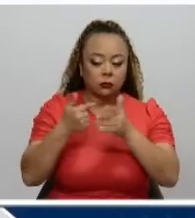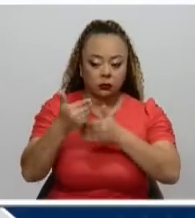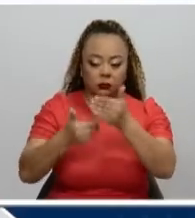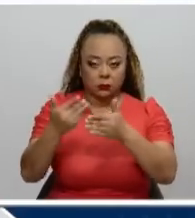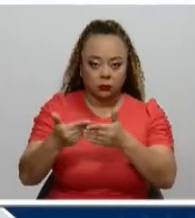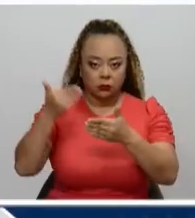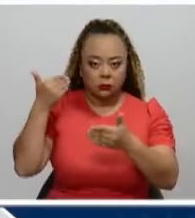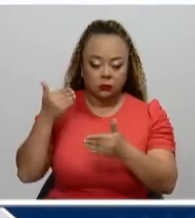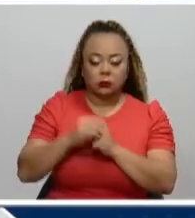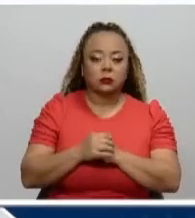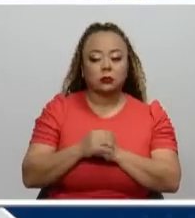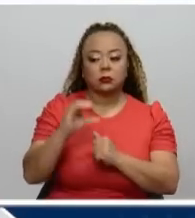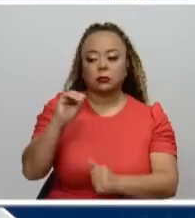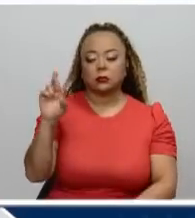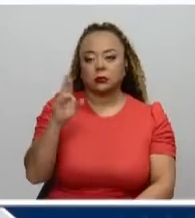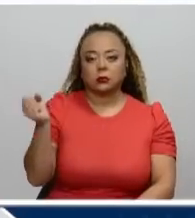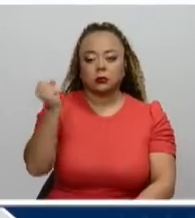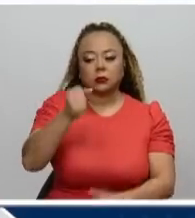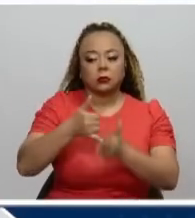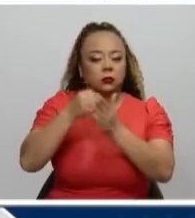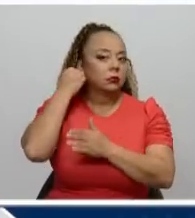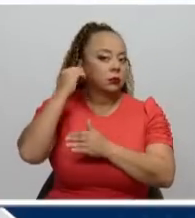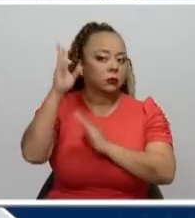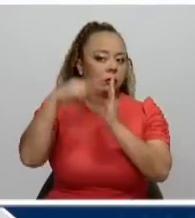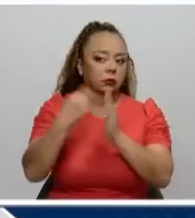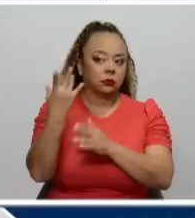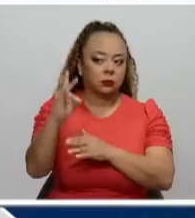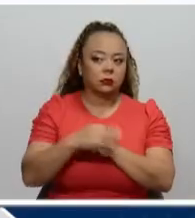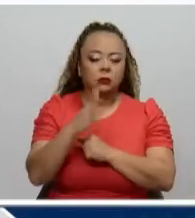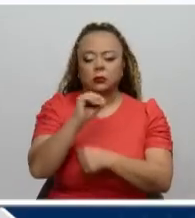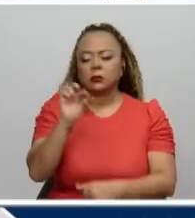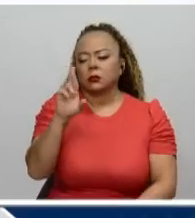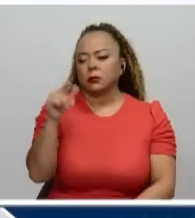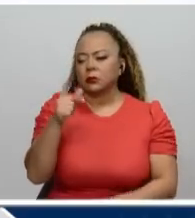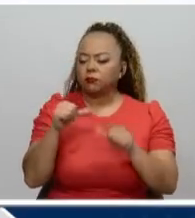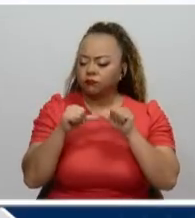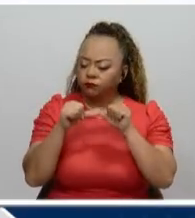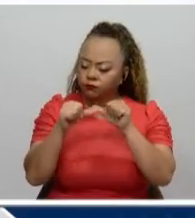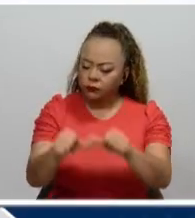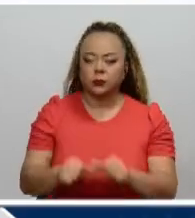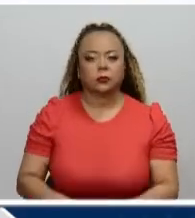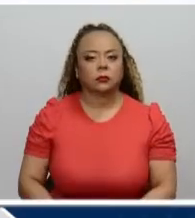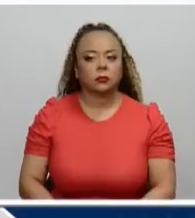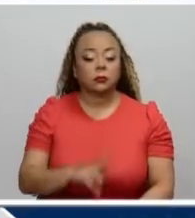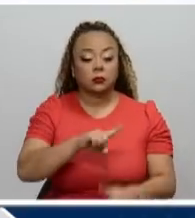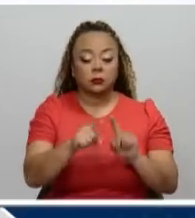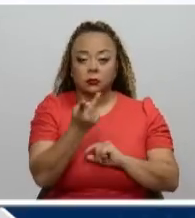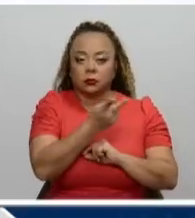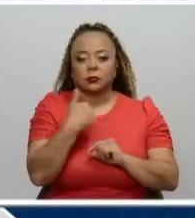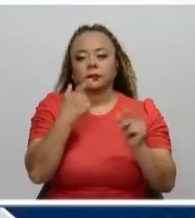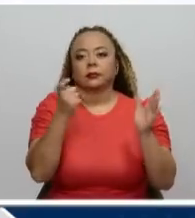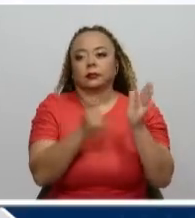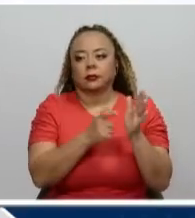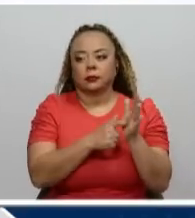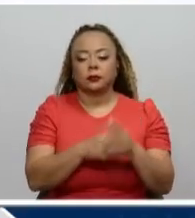anterior incluso Oscar Ramírez lo llevó a la Copa Oro del 2016 les dio muchísima continuidad mucha bola pero los dos han tenido una deuda